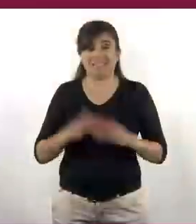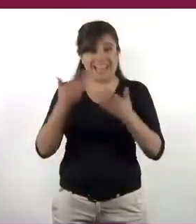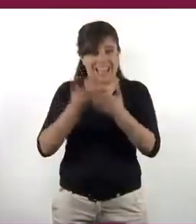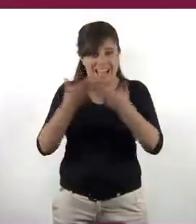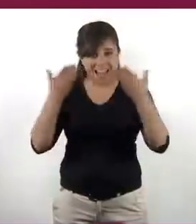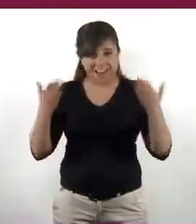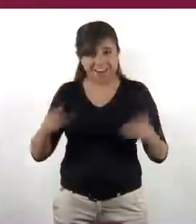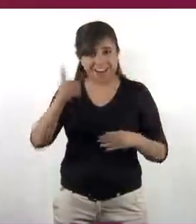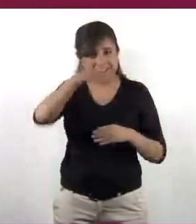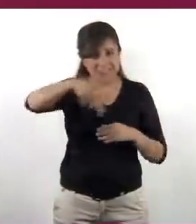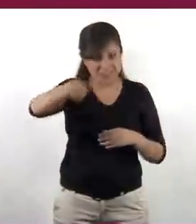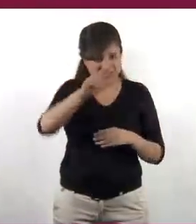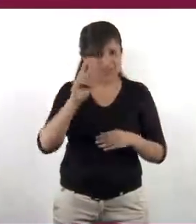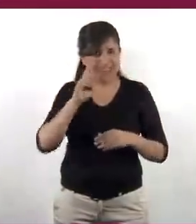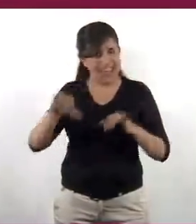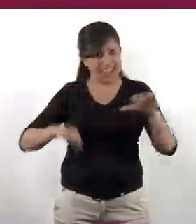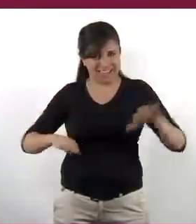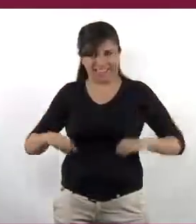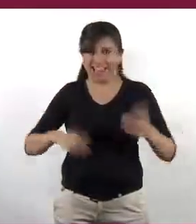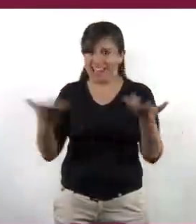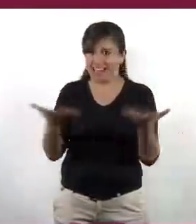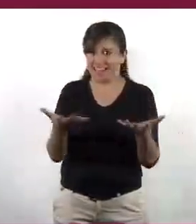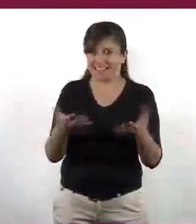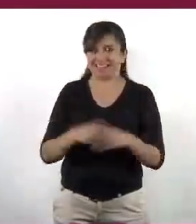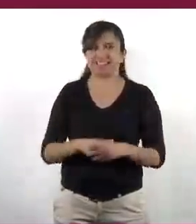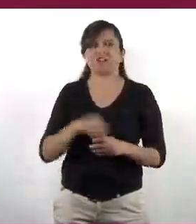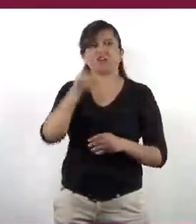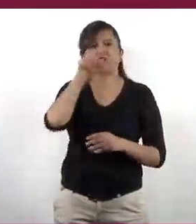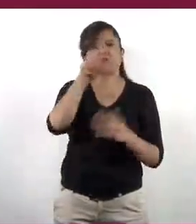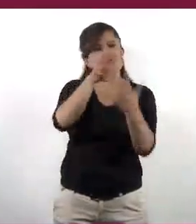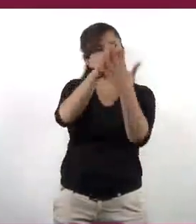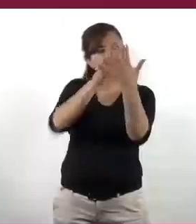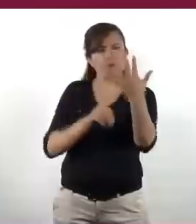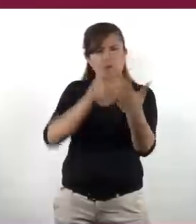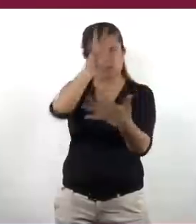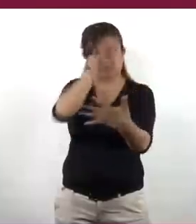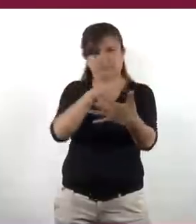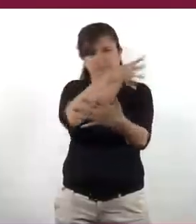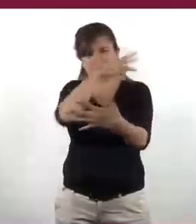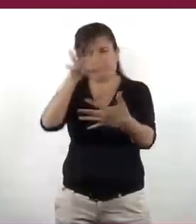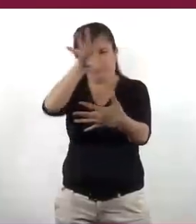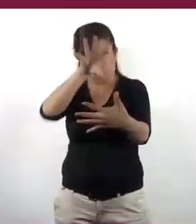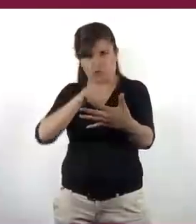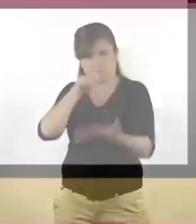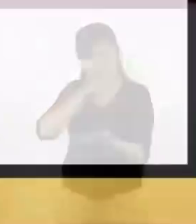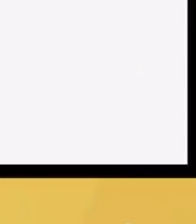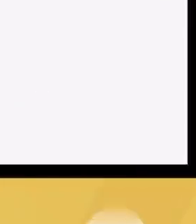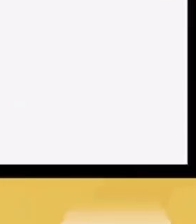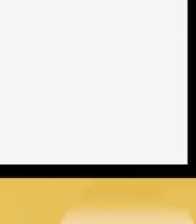Ahora realicen la siguiente actividad. Copien los cuadros que aparecen en pantalla.